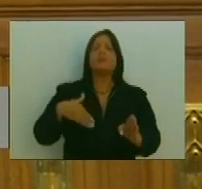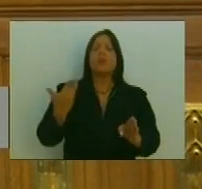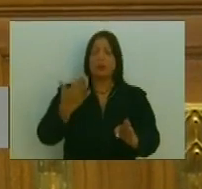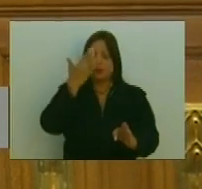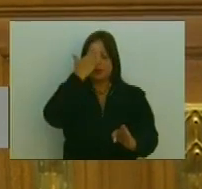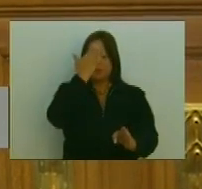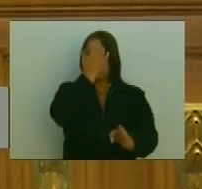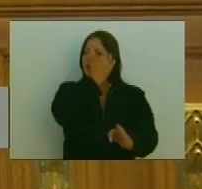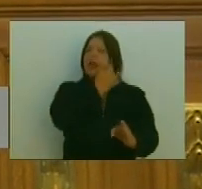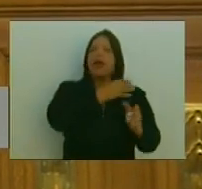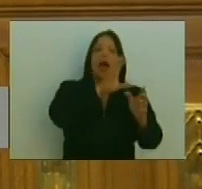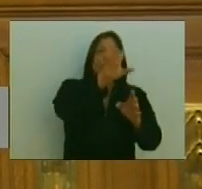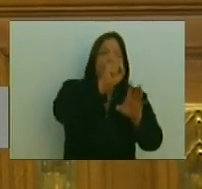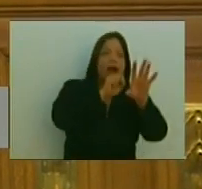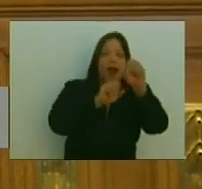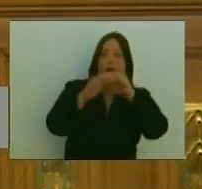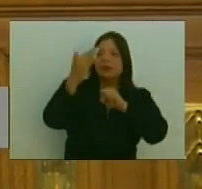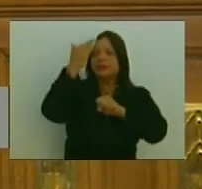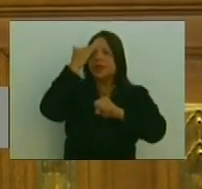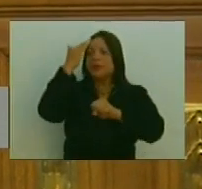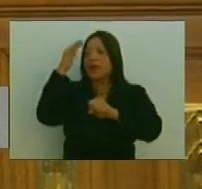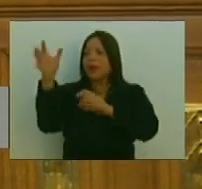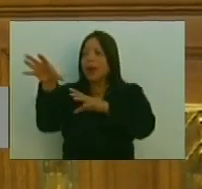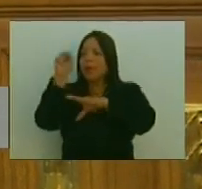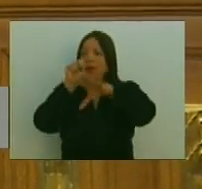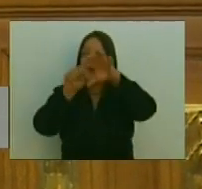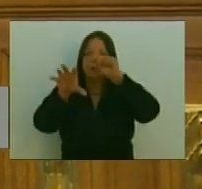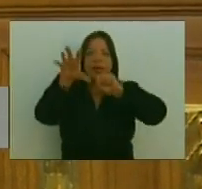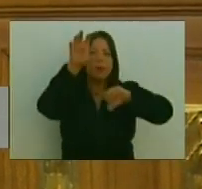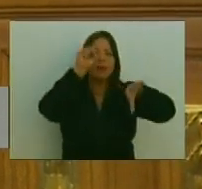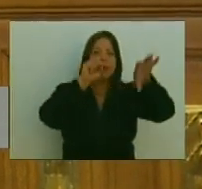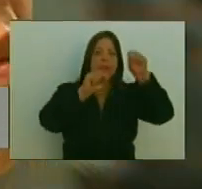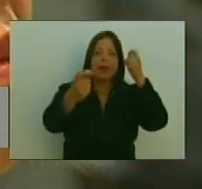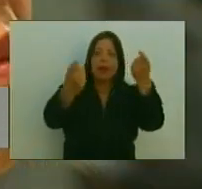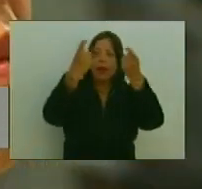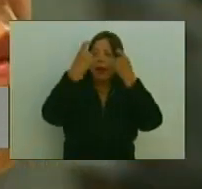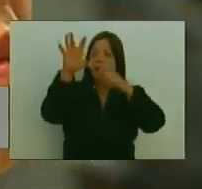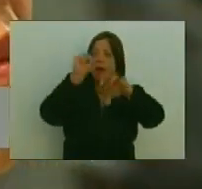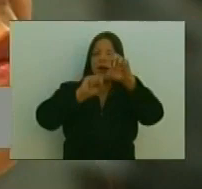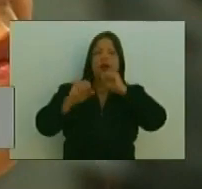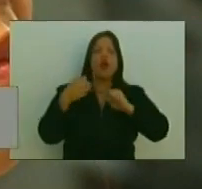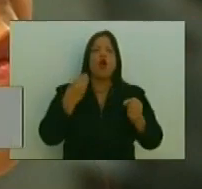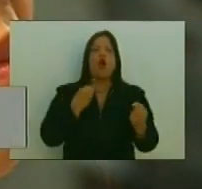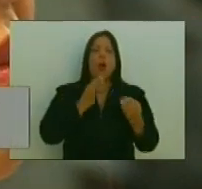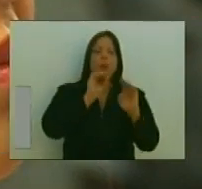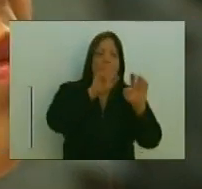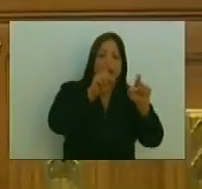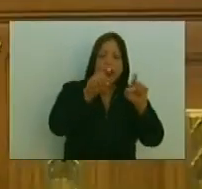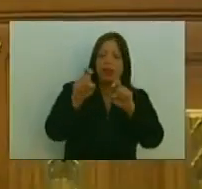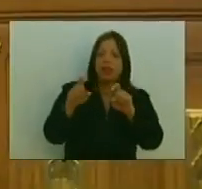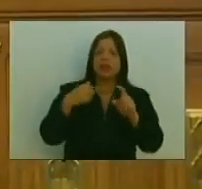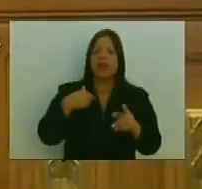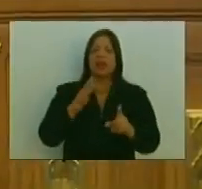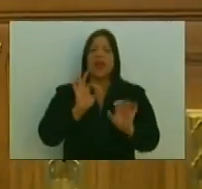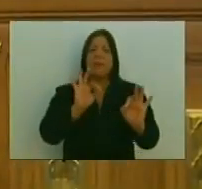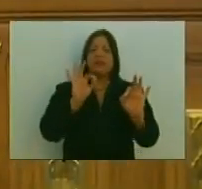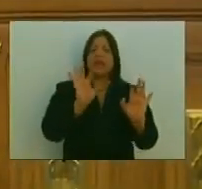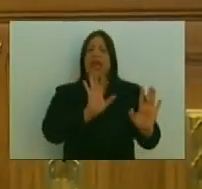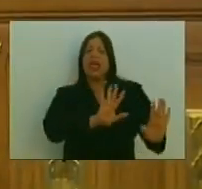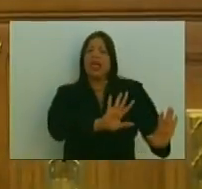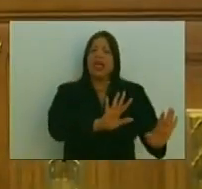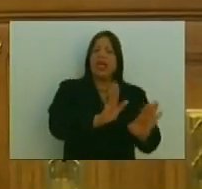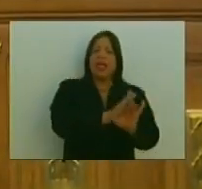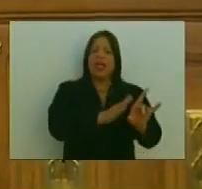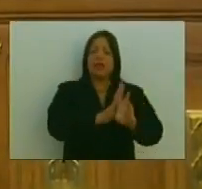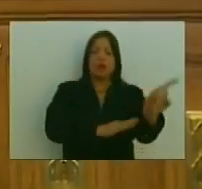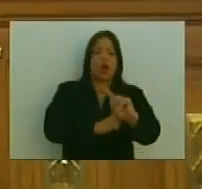un poquito de cada una de esas discapacidades y cómo debe ser la atención, el trato adecuado, y no un trato especial, porque nosotros no